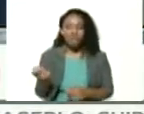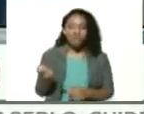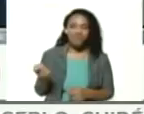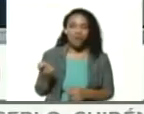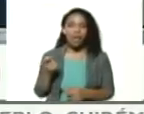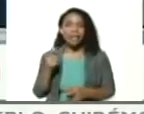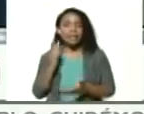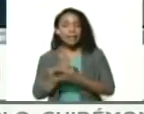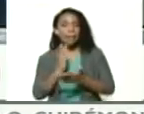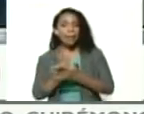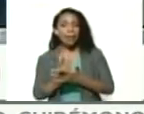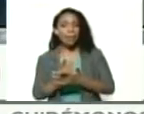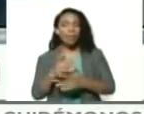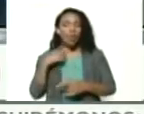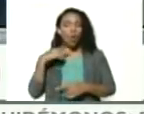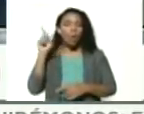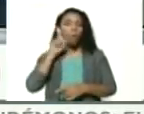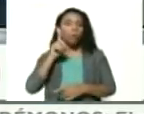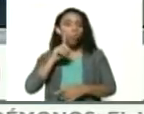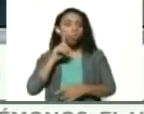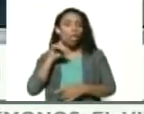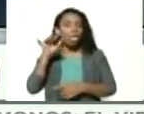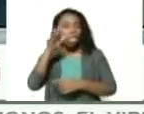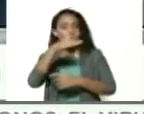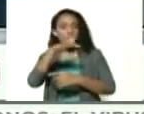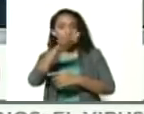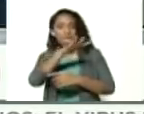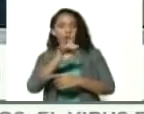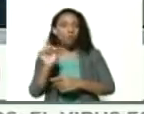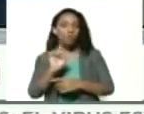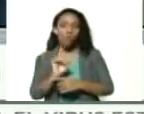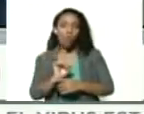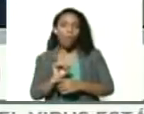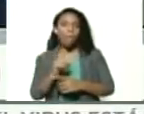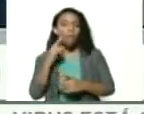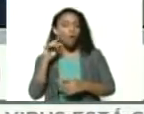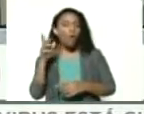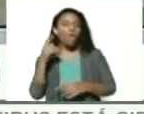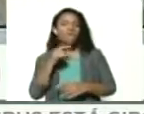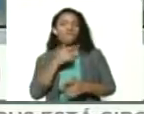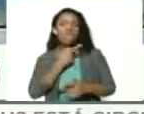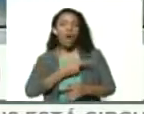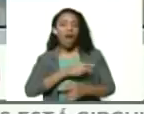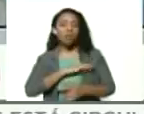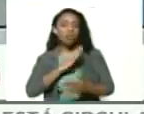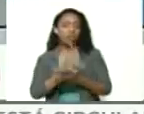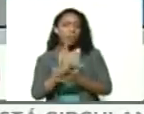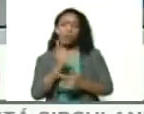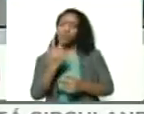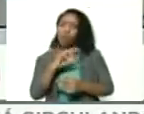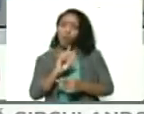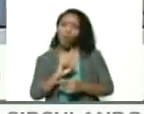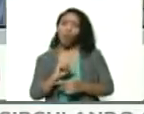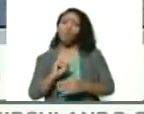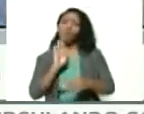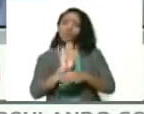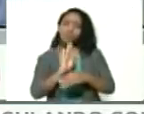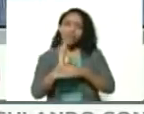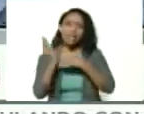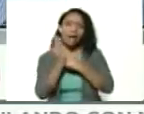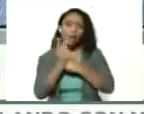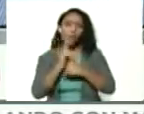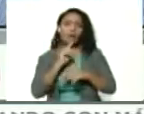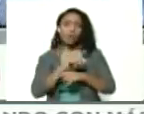siempre, por los mentirosos de siempre, por los farsantes de siempre. Vamos a cuidarnos. Es una